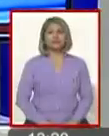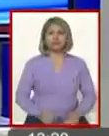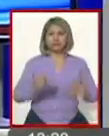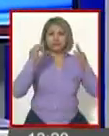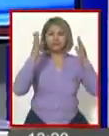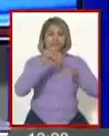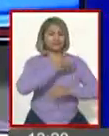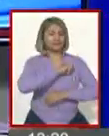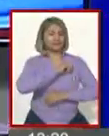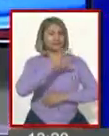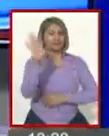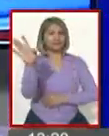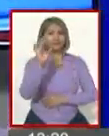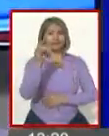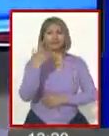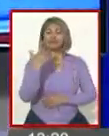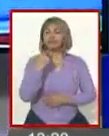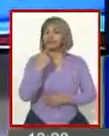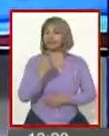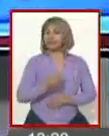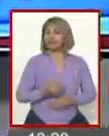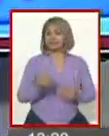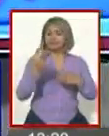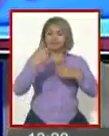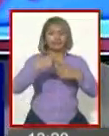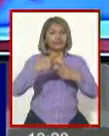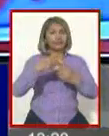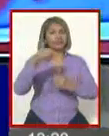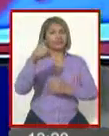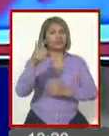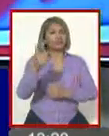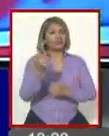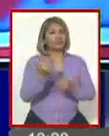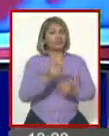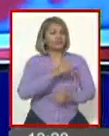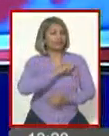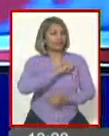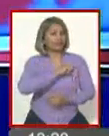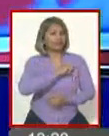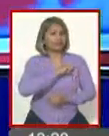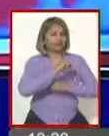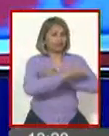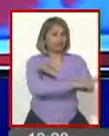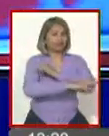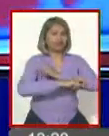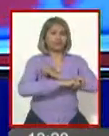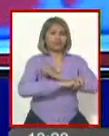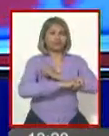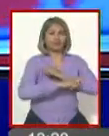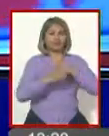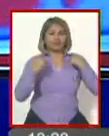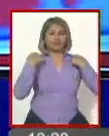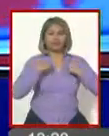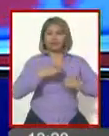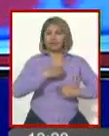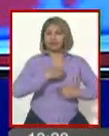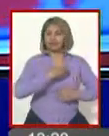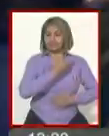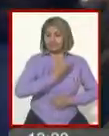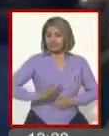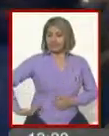Y atención, porque la policía boliviana ha descartado la participación de otros oficiales en el robo de los símbolos